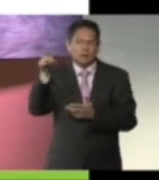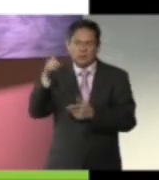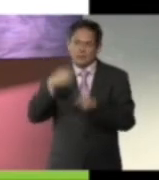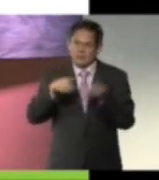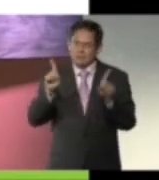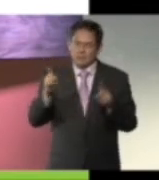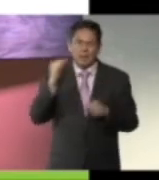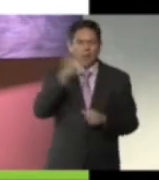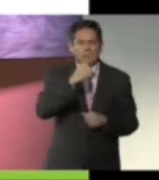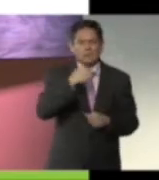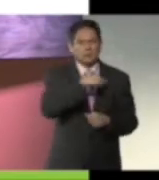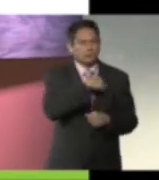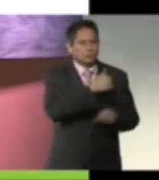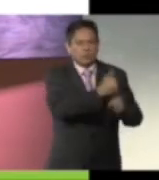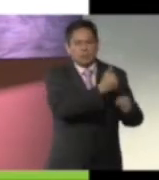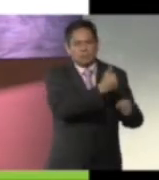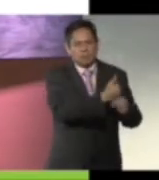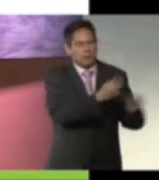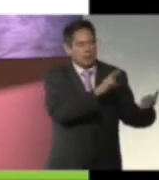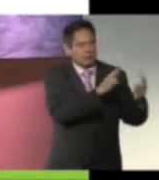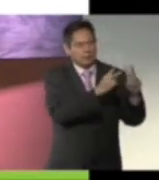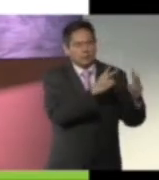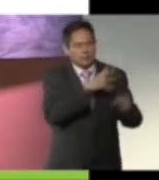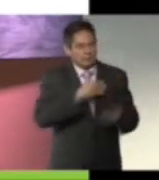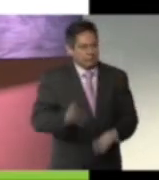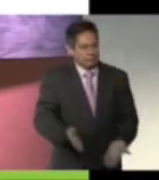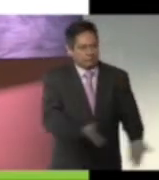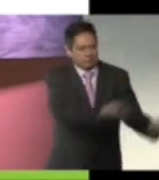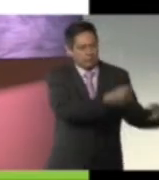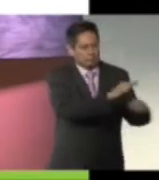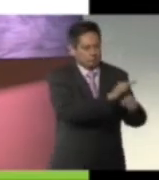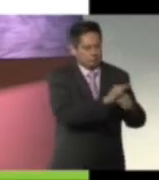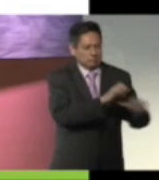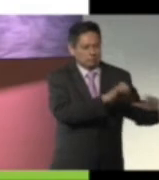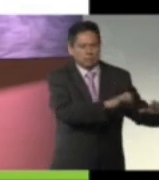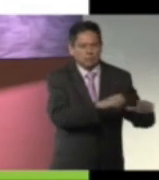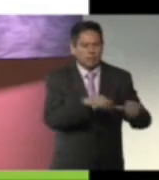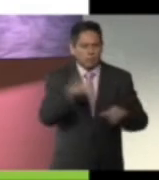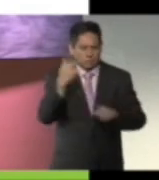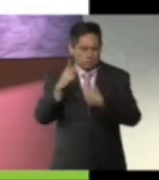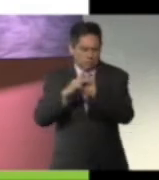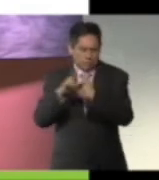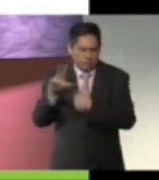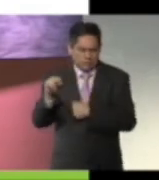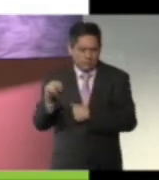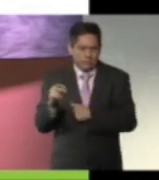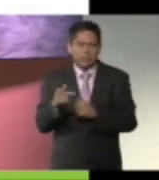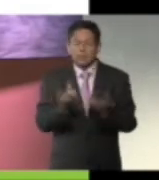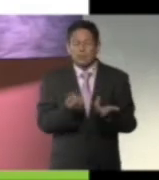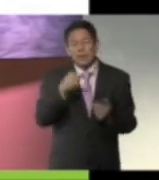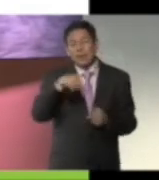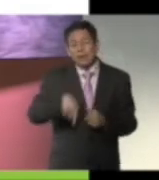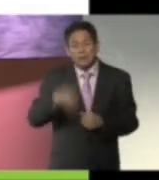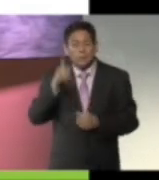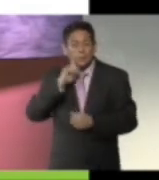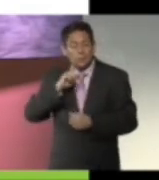la abuela. Eso no pasa en otros países. No tienen acceso a guarderías, tampoco tienen acceso a riesgos de trabajo y